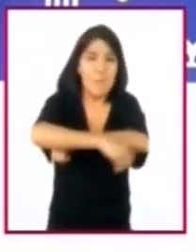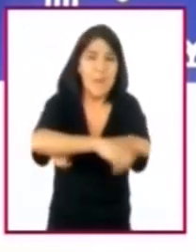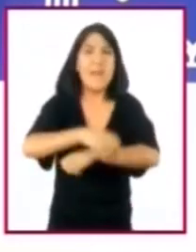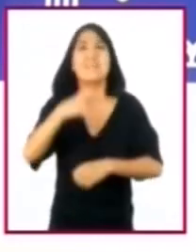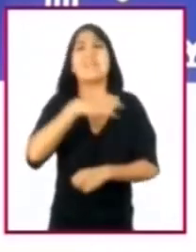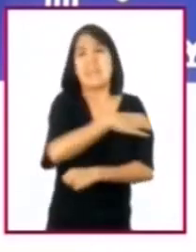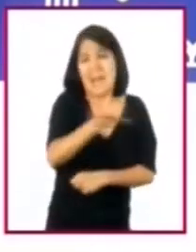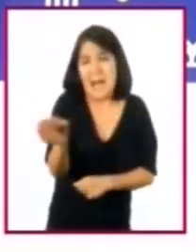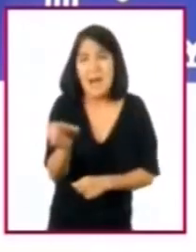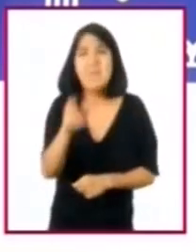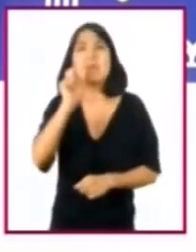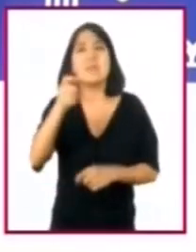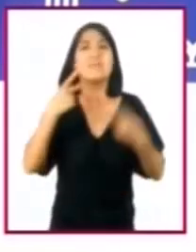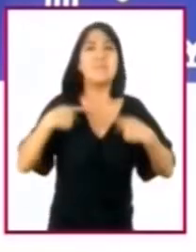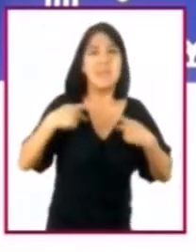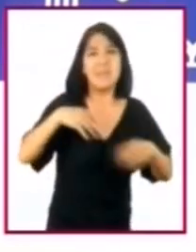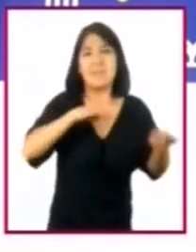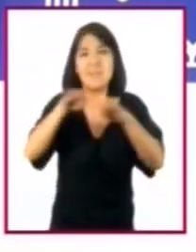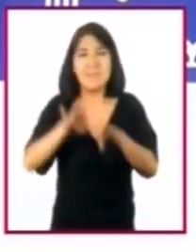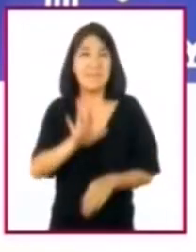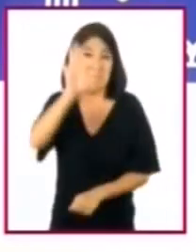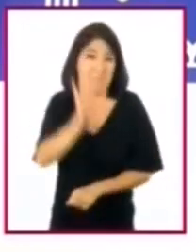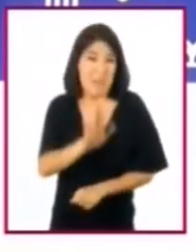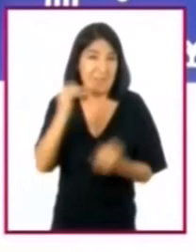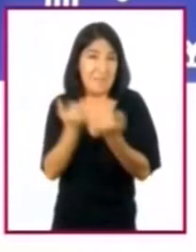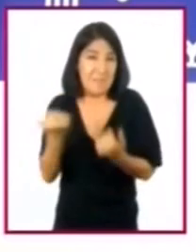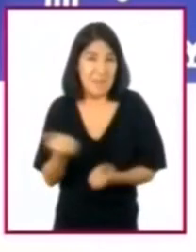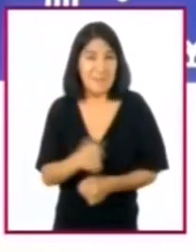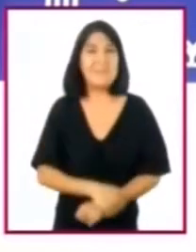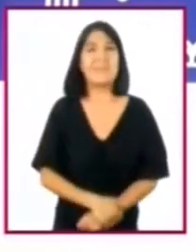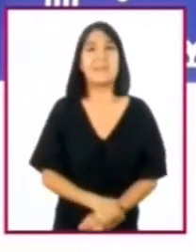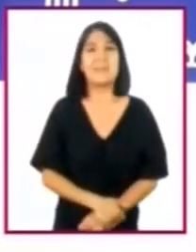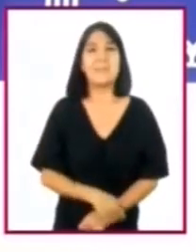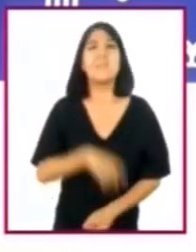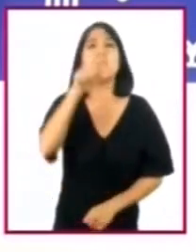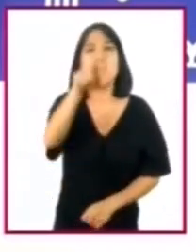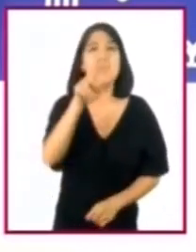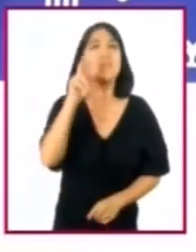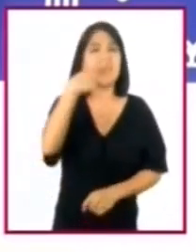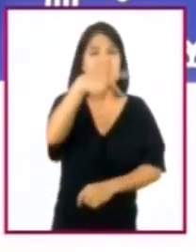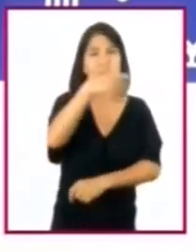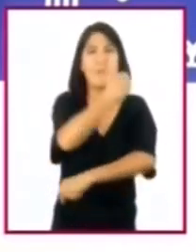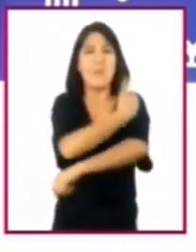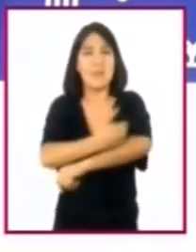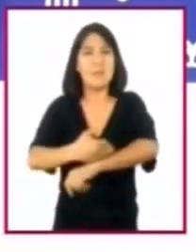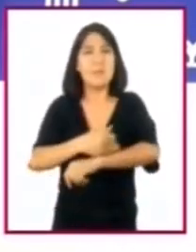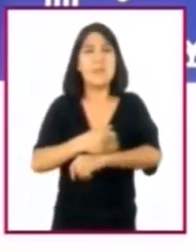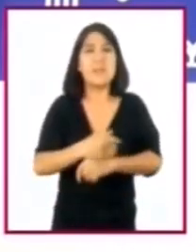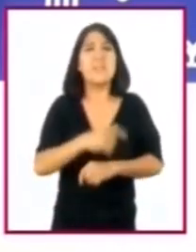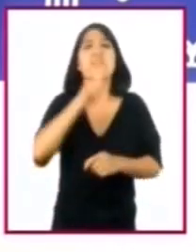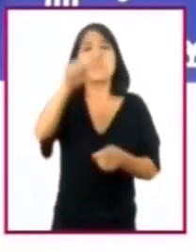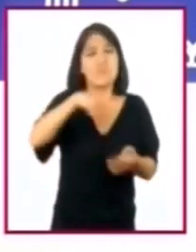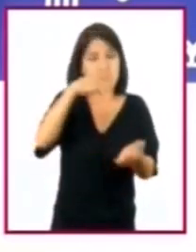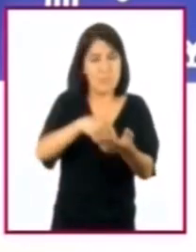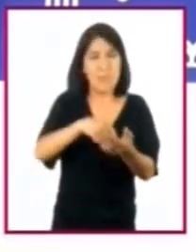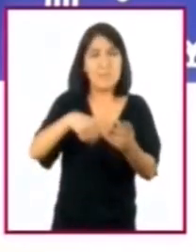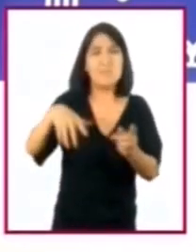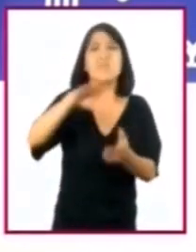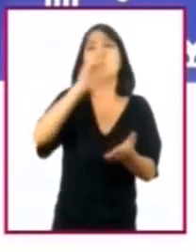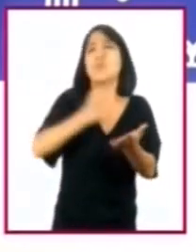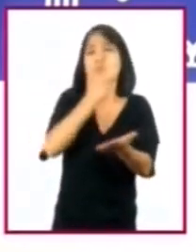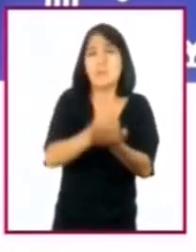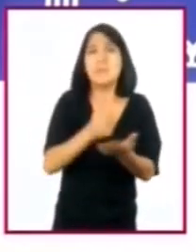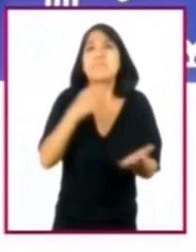u otras personas que tienen actividades semejantes? ¿Tú y tu familia en qué zona de la comunidad o ciudad